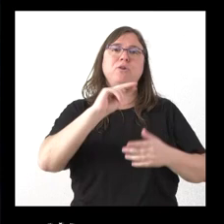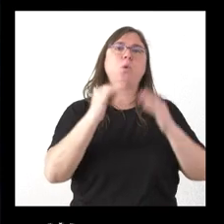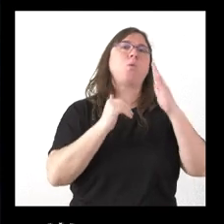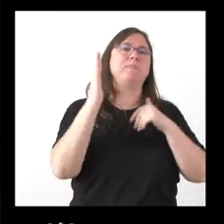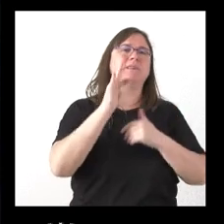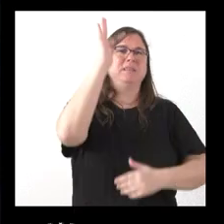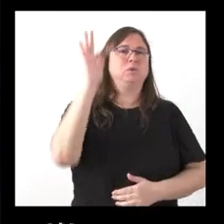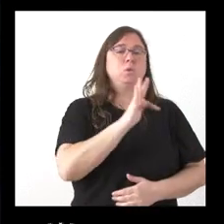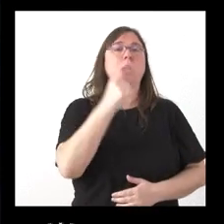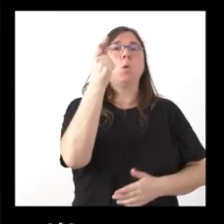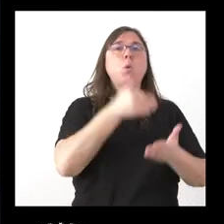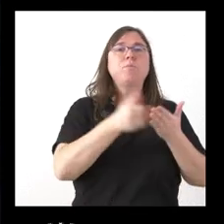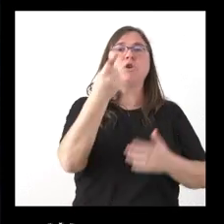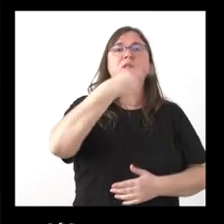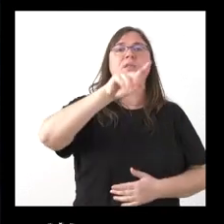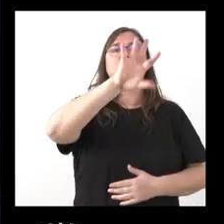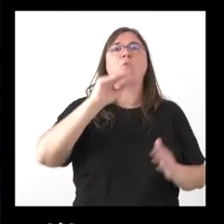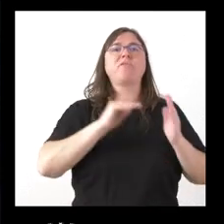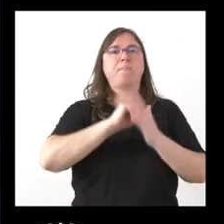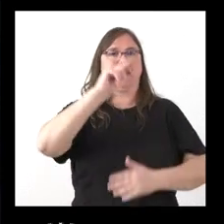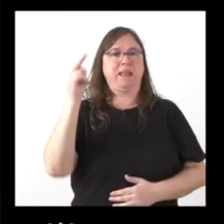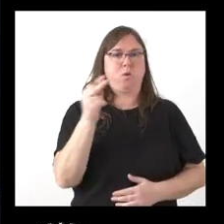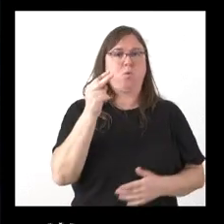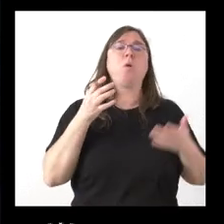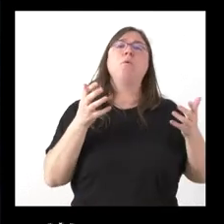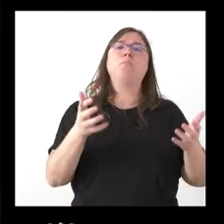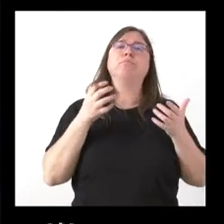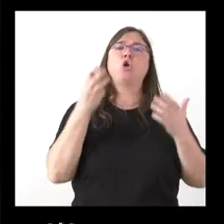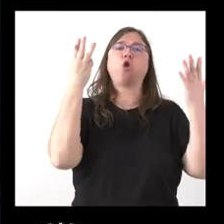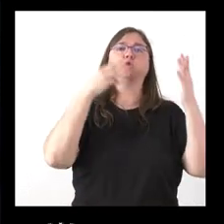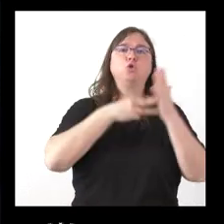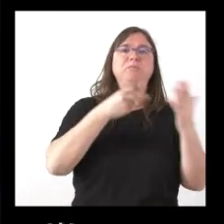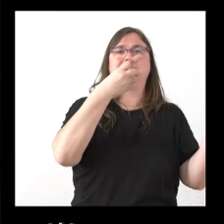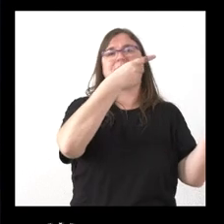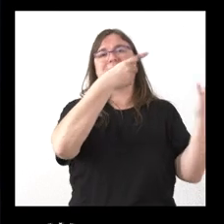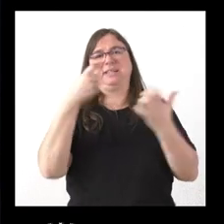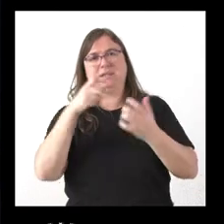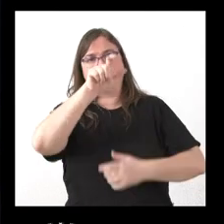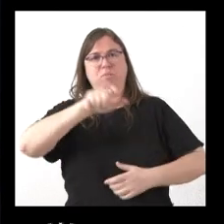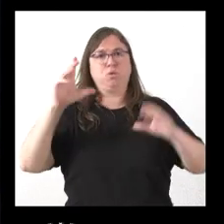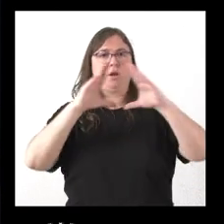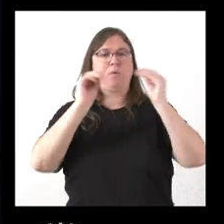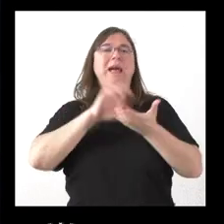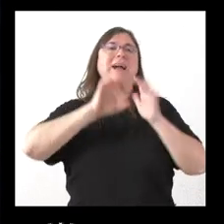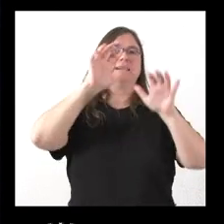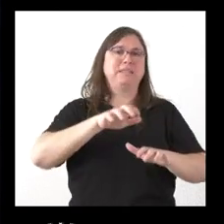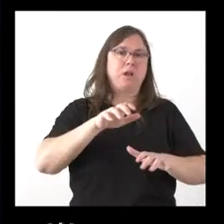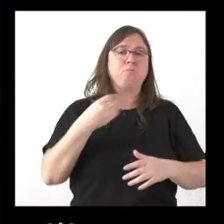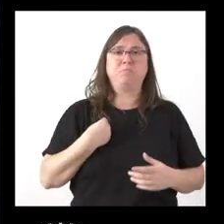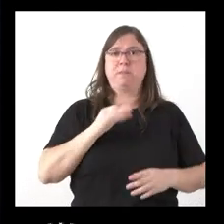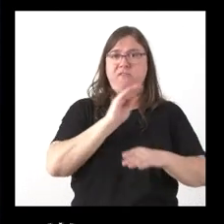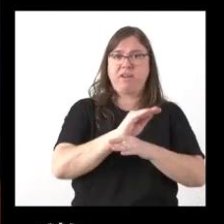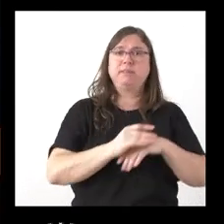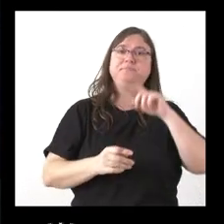un millón 150.000 euros y se benefician 8.600 universitarios de Castilla y león de estas becas